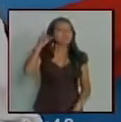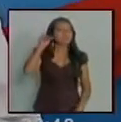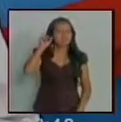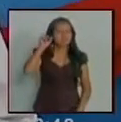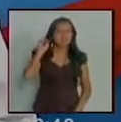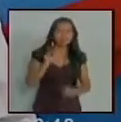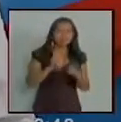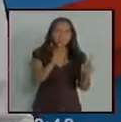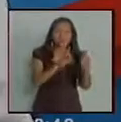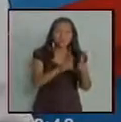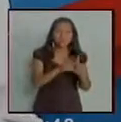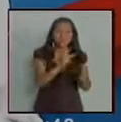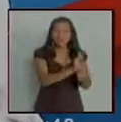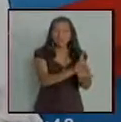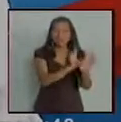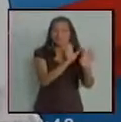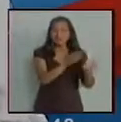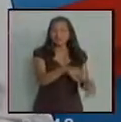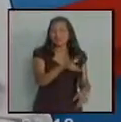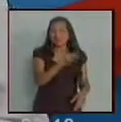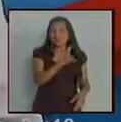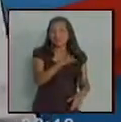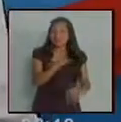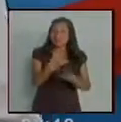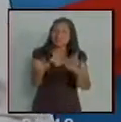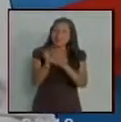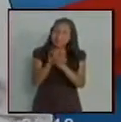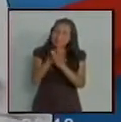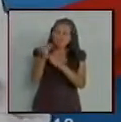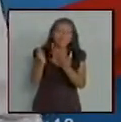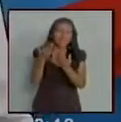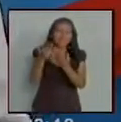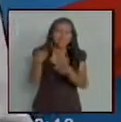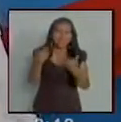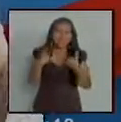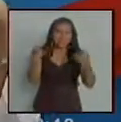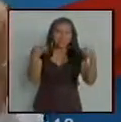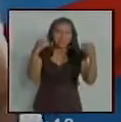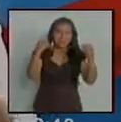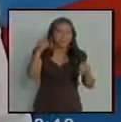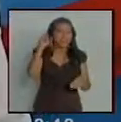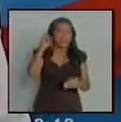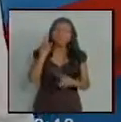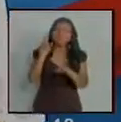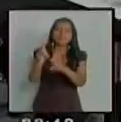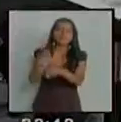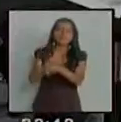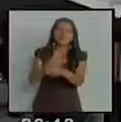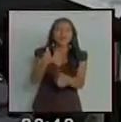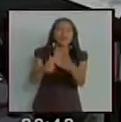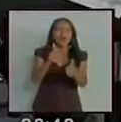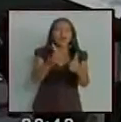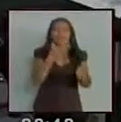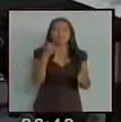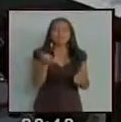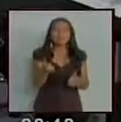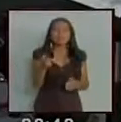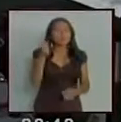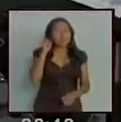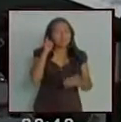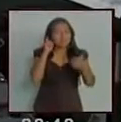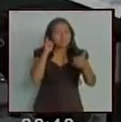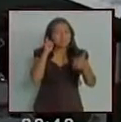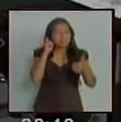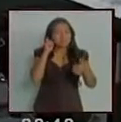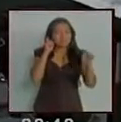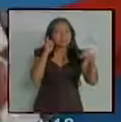vamos a lo más fácil, ¿no? O sea, hay gente inconsciente, diría yo, ¿no?, que nos pone el audífono, escucha